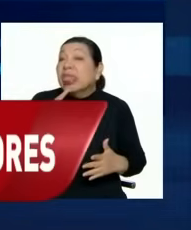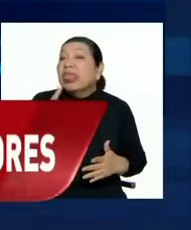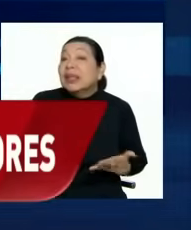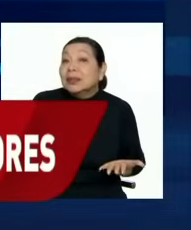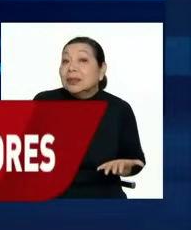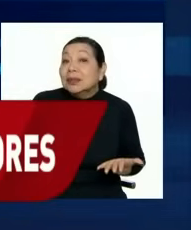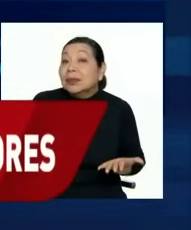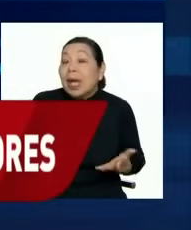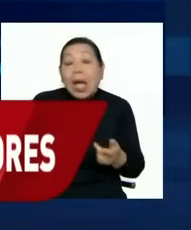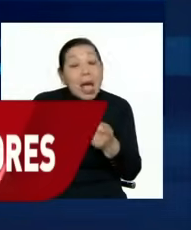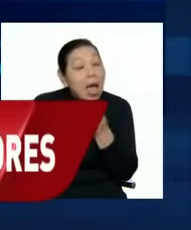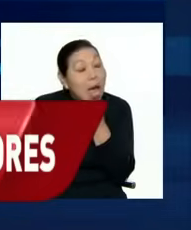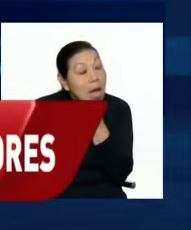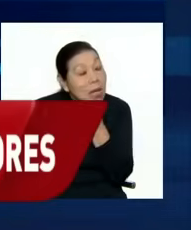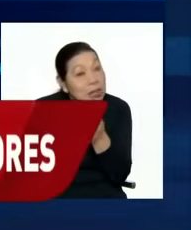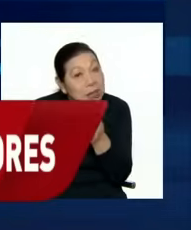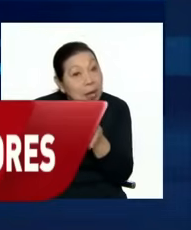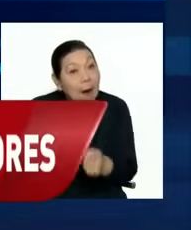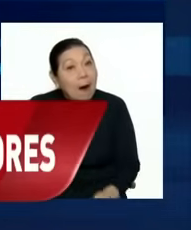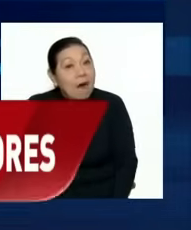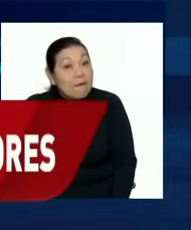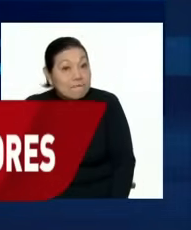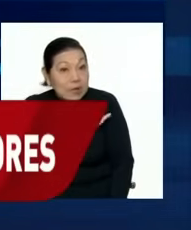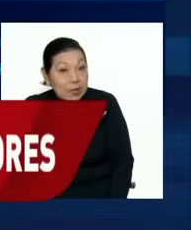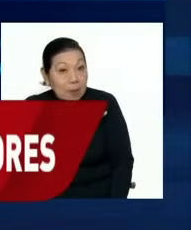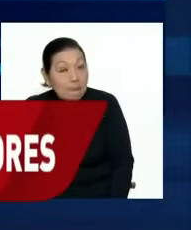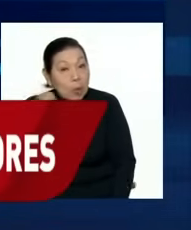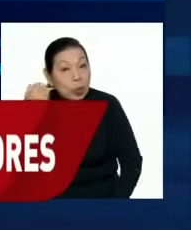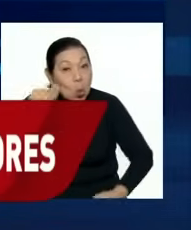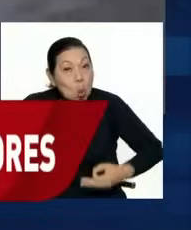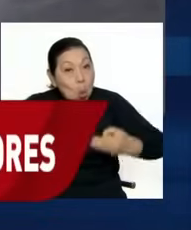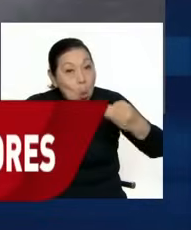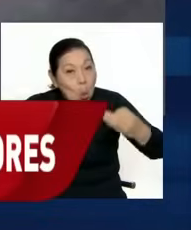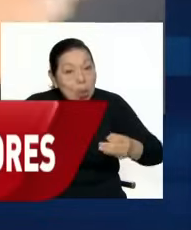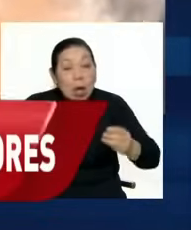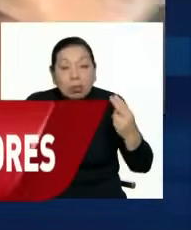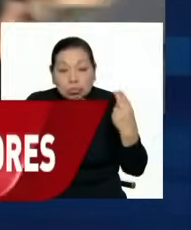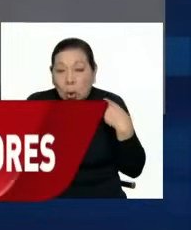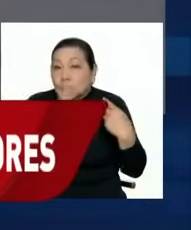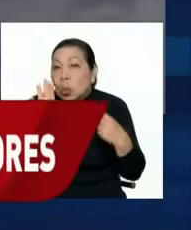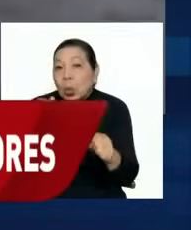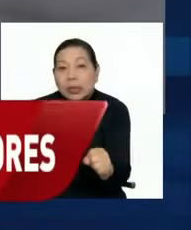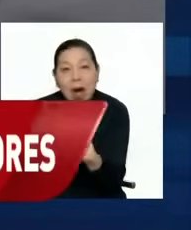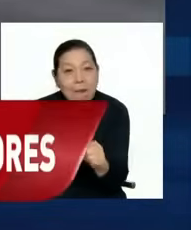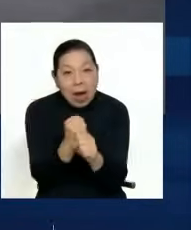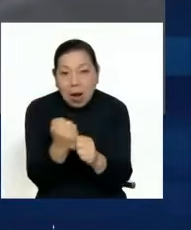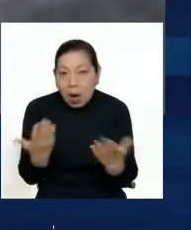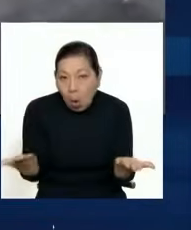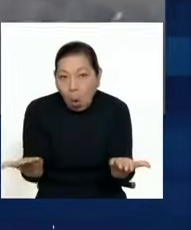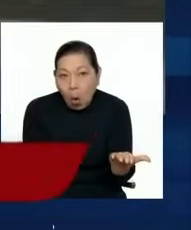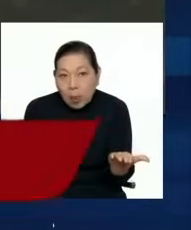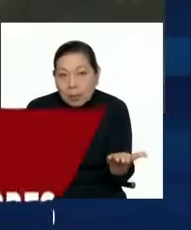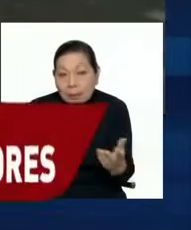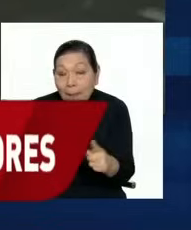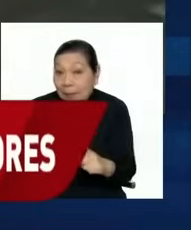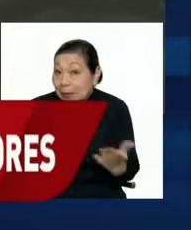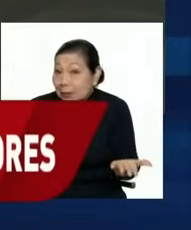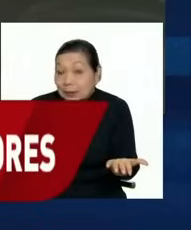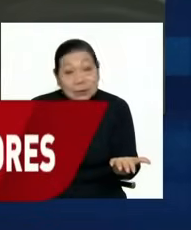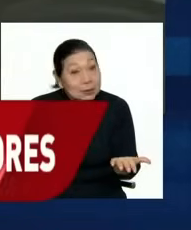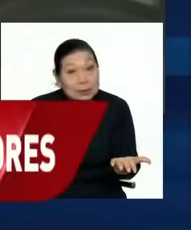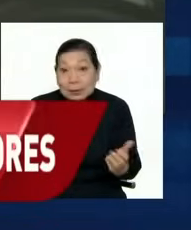hacer es exigir que el Ministerio Público y el Poder Judicial cumpla su trabajo. He tenido, en ese sentido,